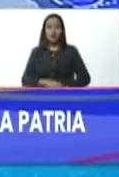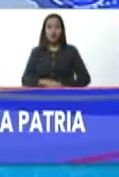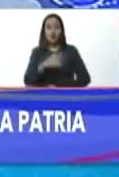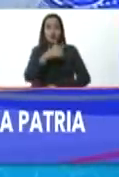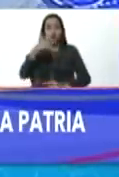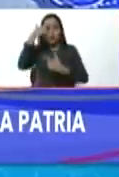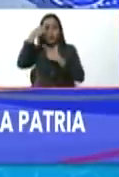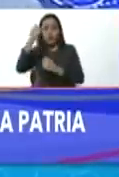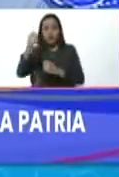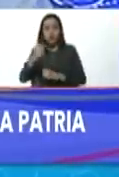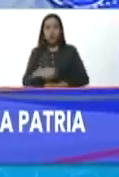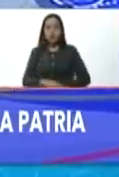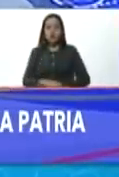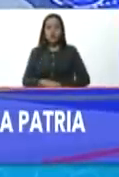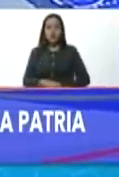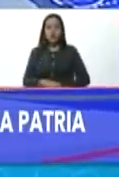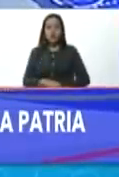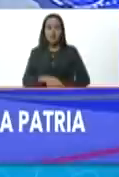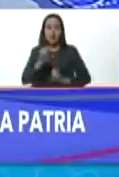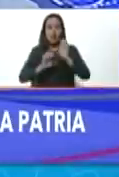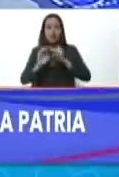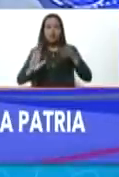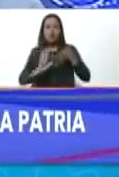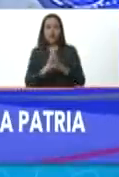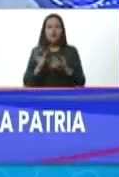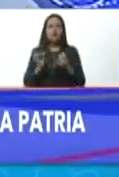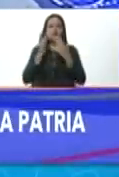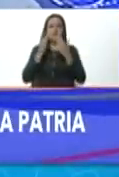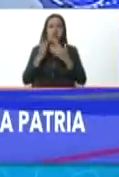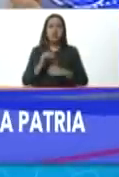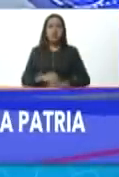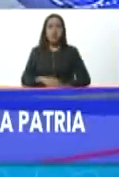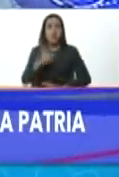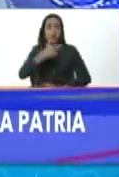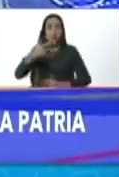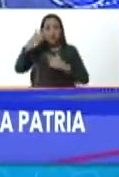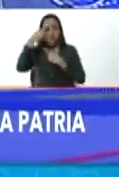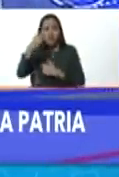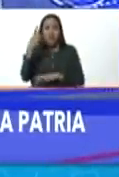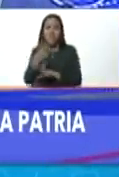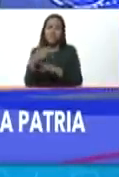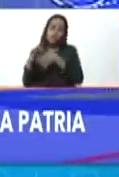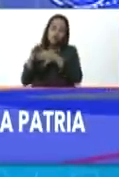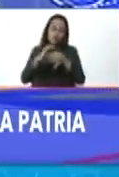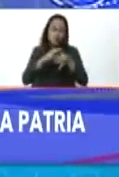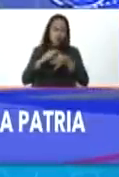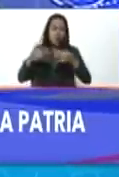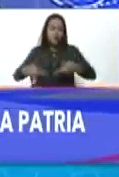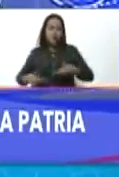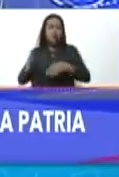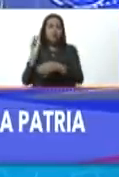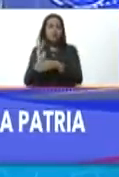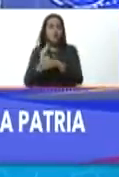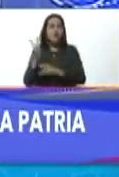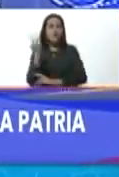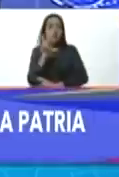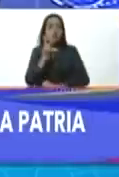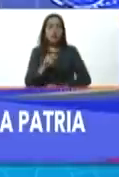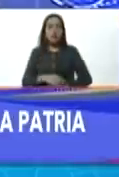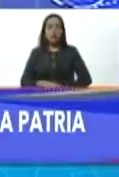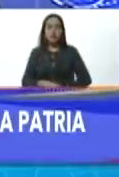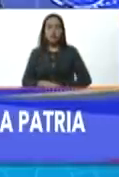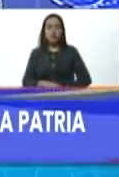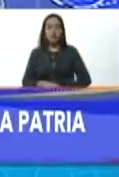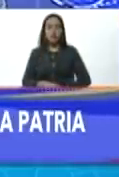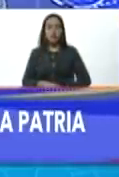expertos, epidemiólogos, virólogos. Bueno, que nos unamos en el esfuerzo por proteger a Venezuela.